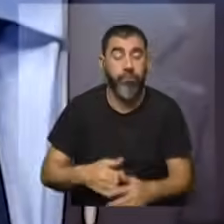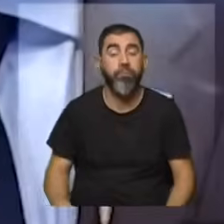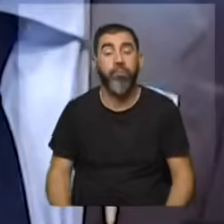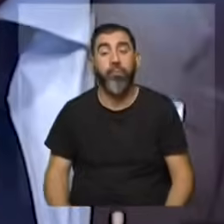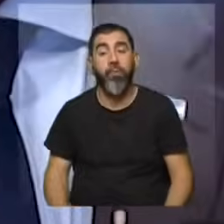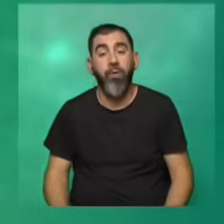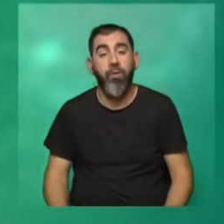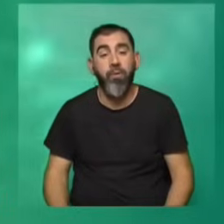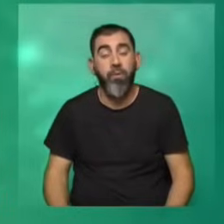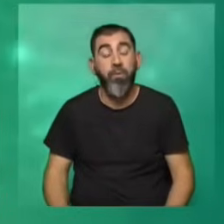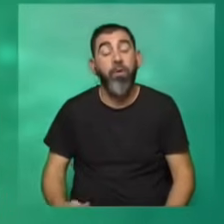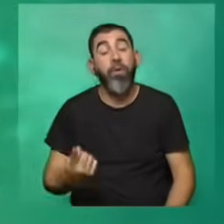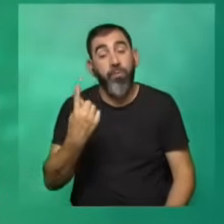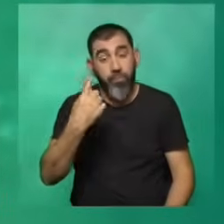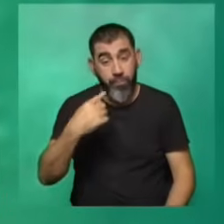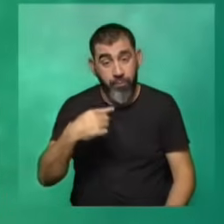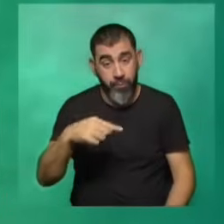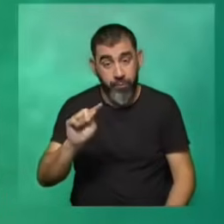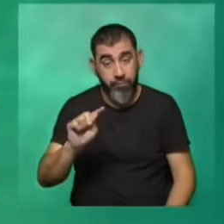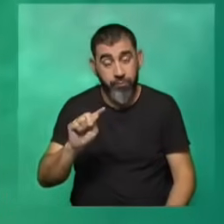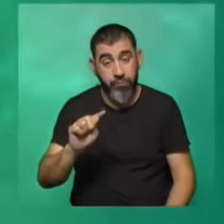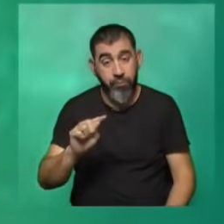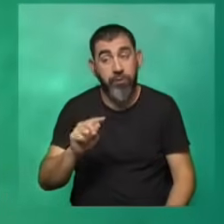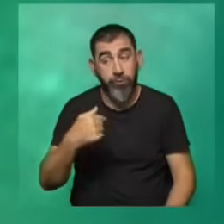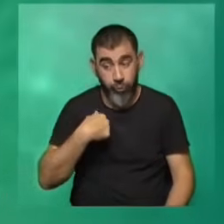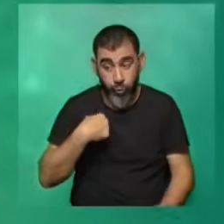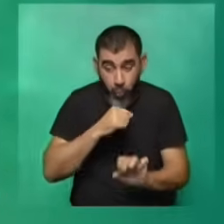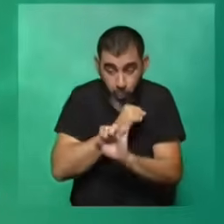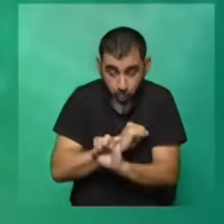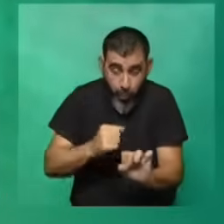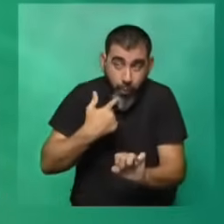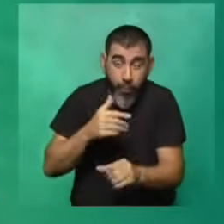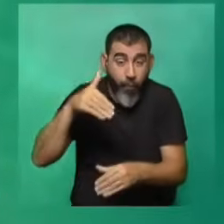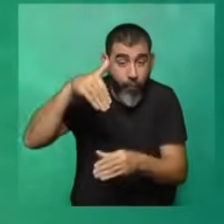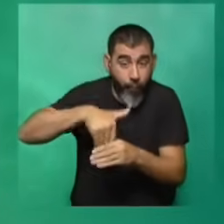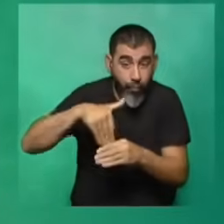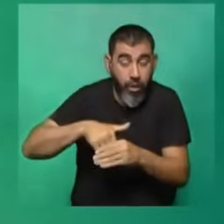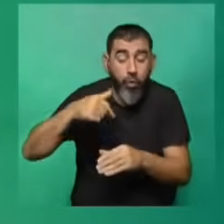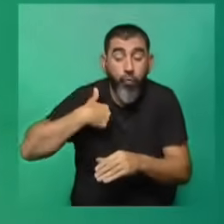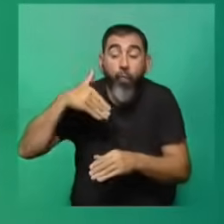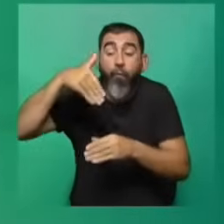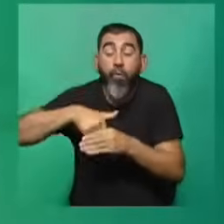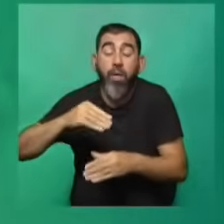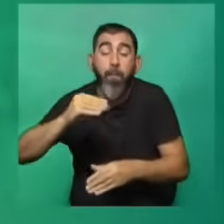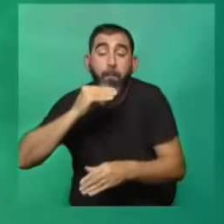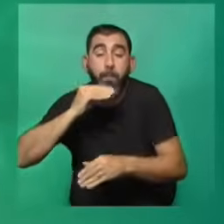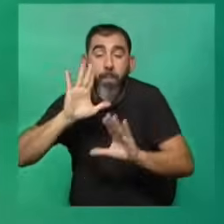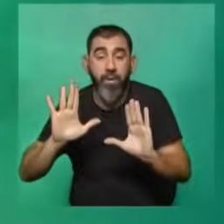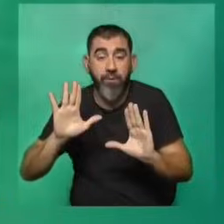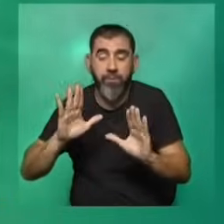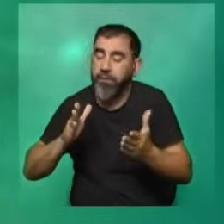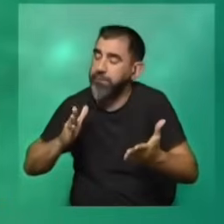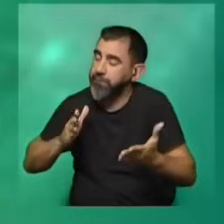sumergido por eso Si pudiera votar votaría por masa con las